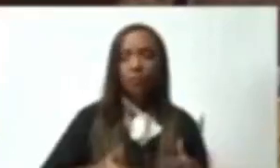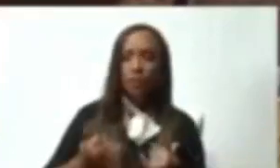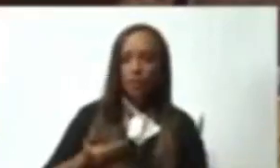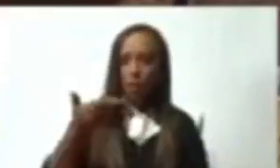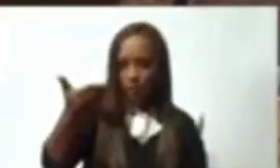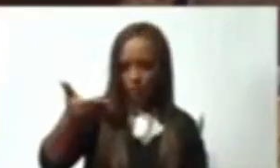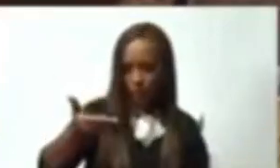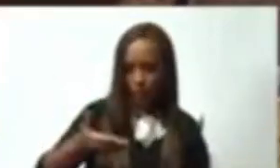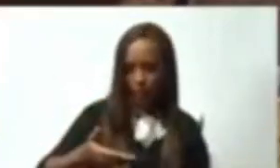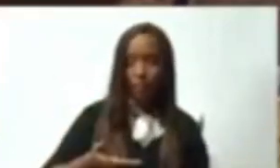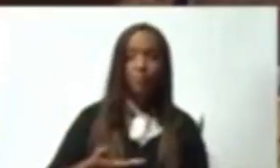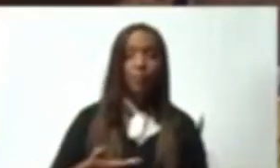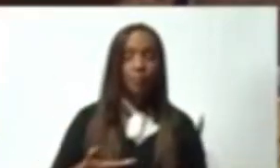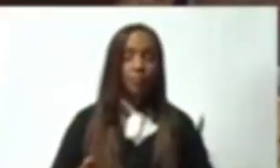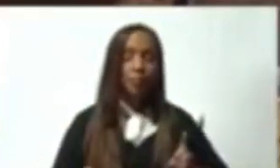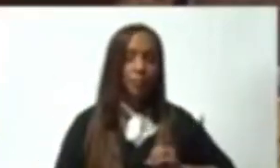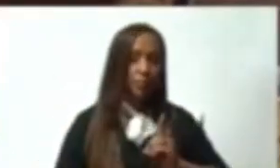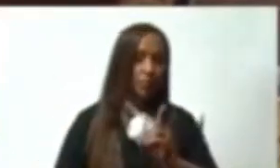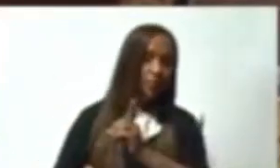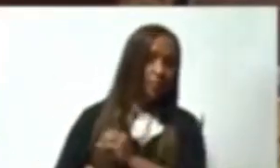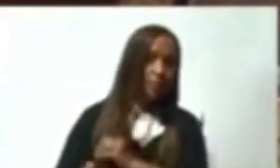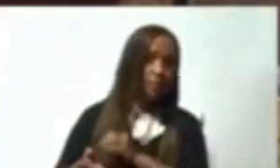diputado Don Mélido Pérez.